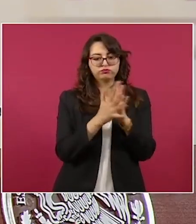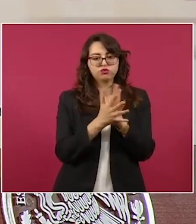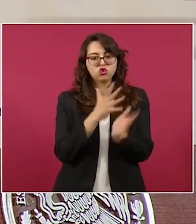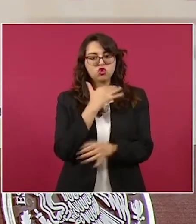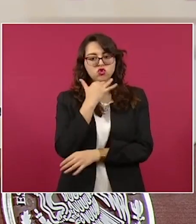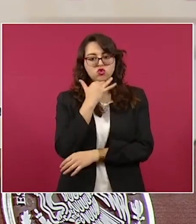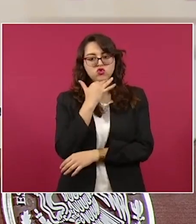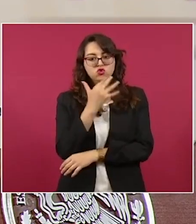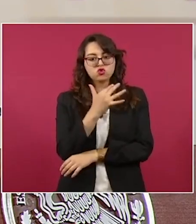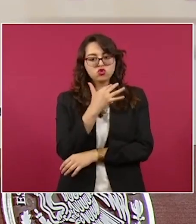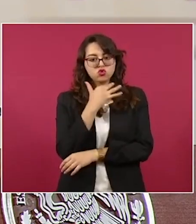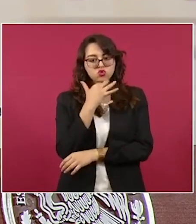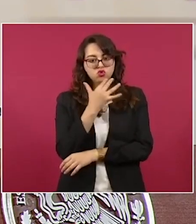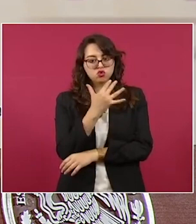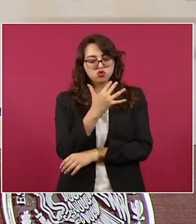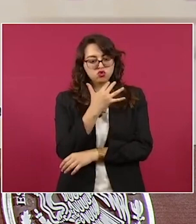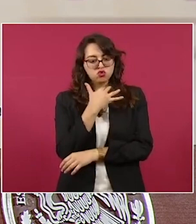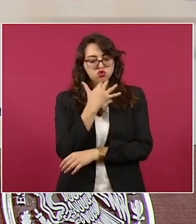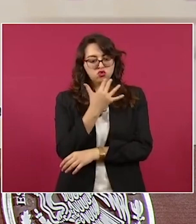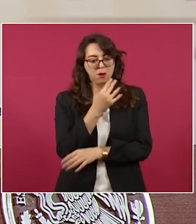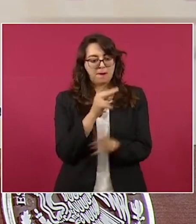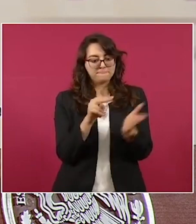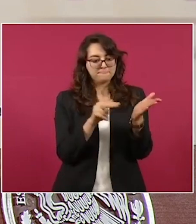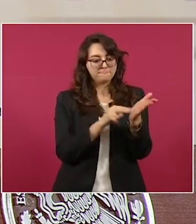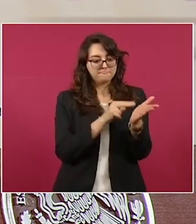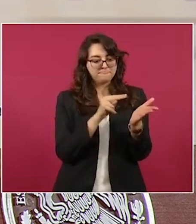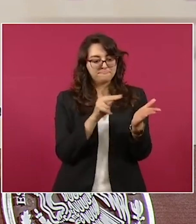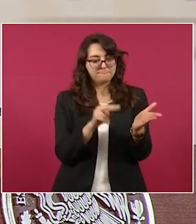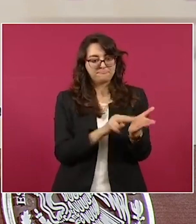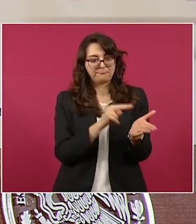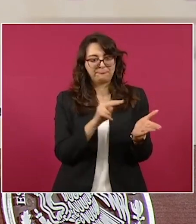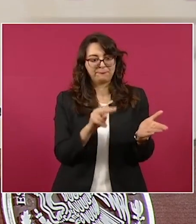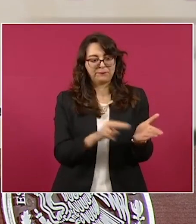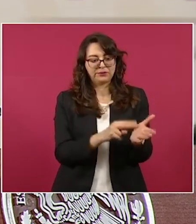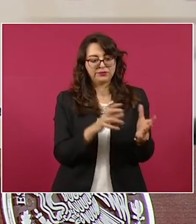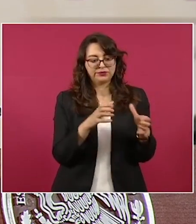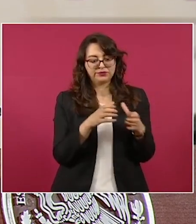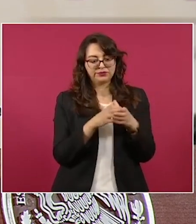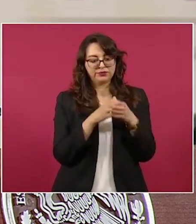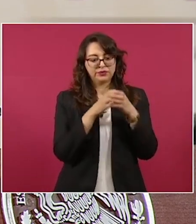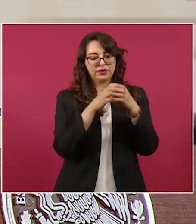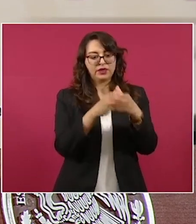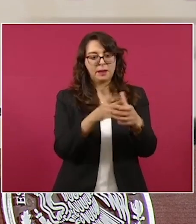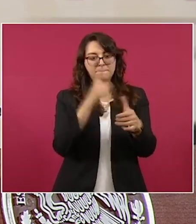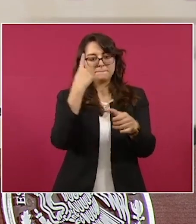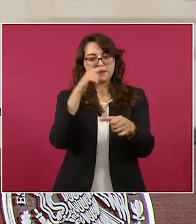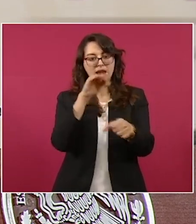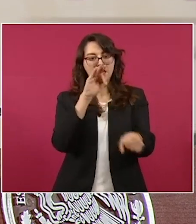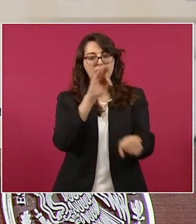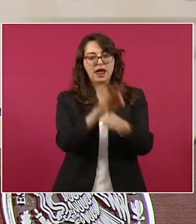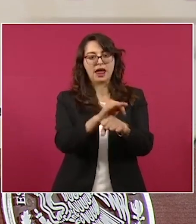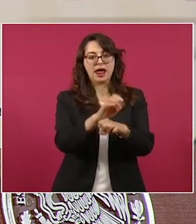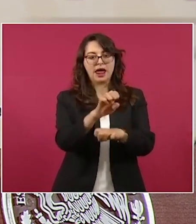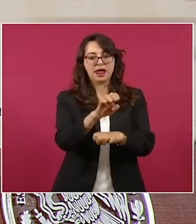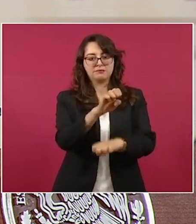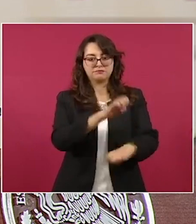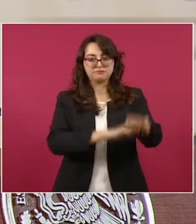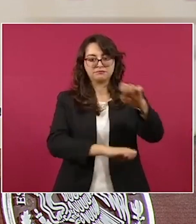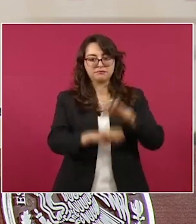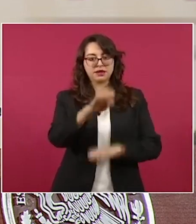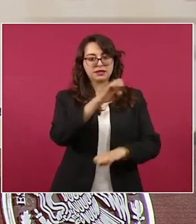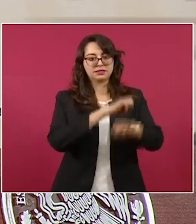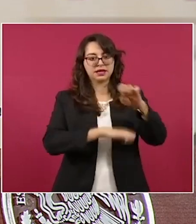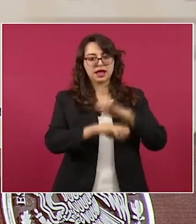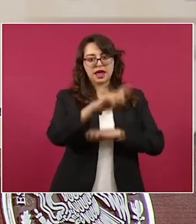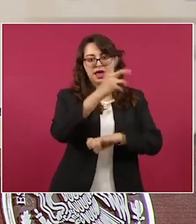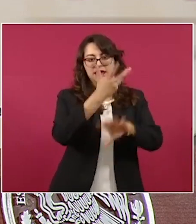a una sola holding, a un conglomerado, un consorcio de empresas dirigido en Estados